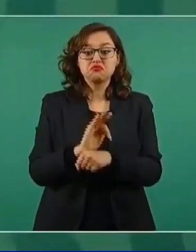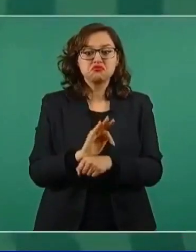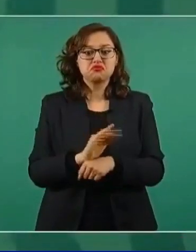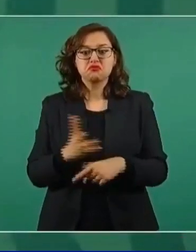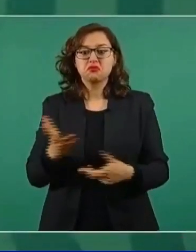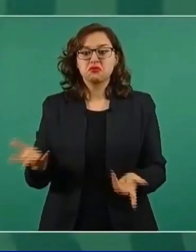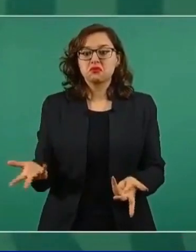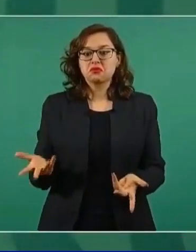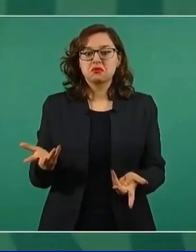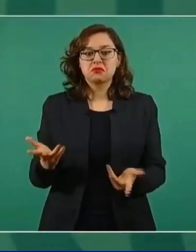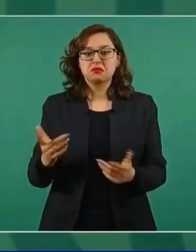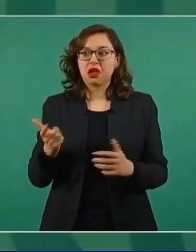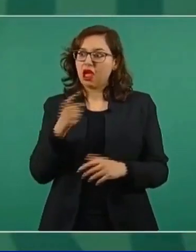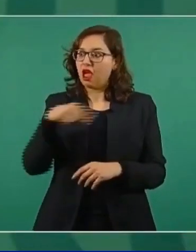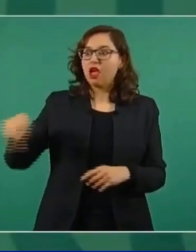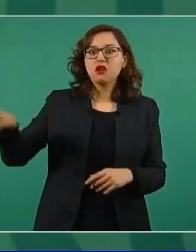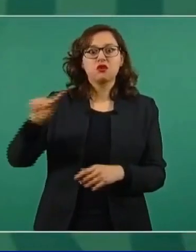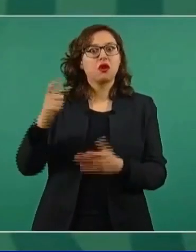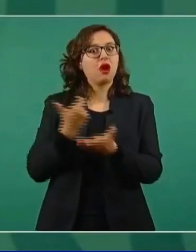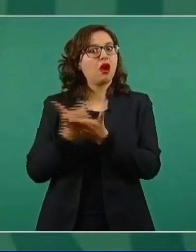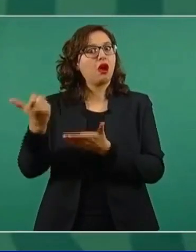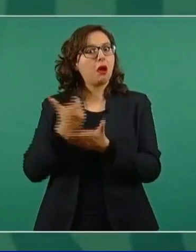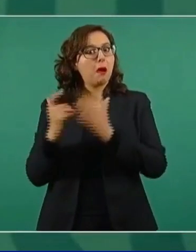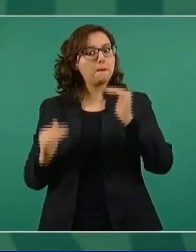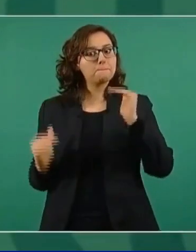y que ya